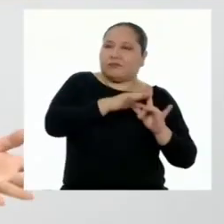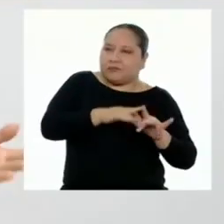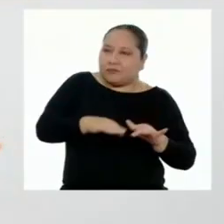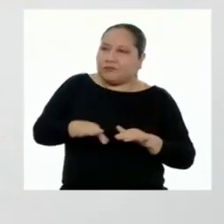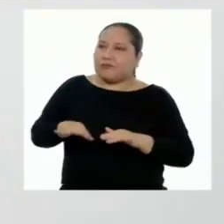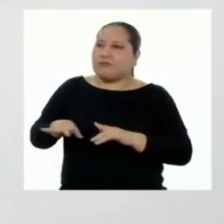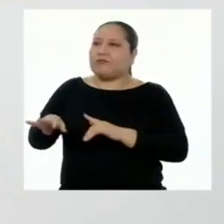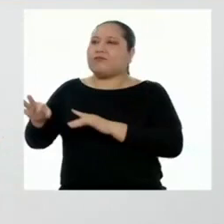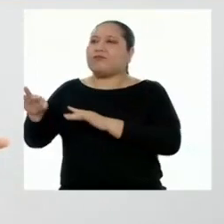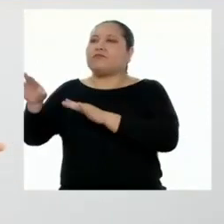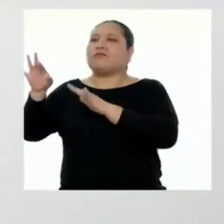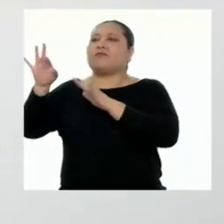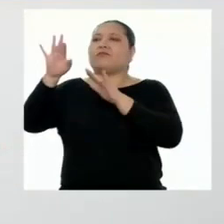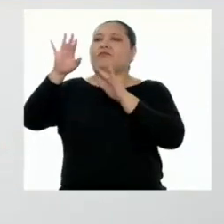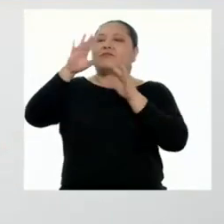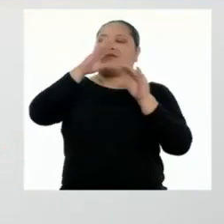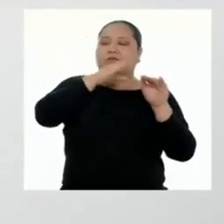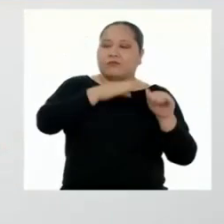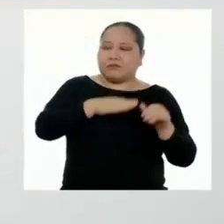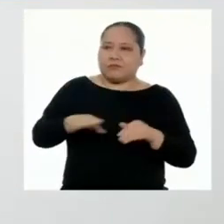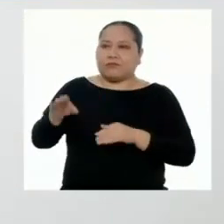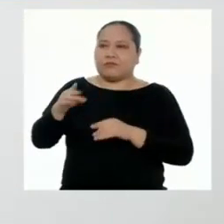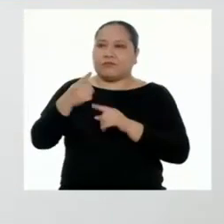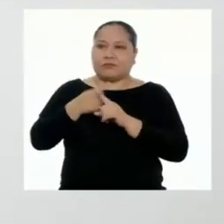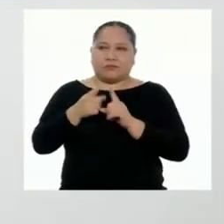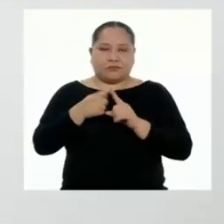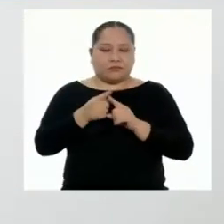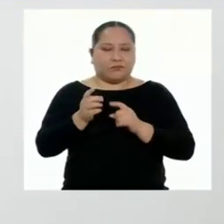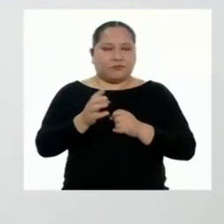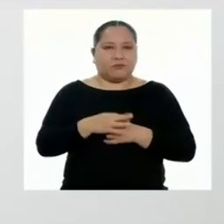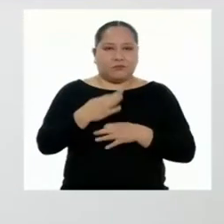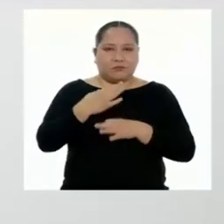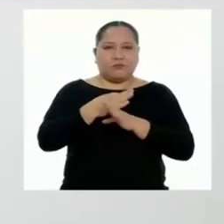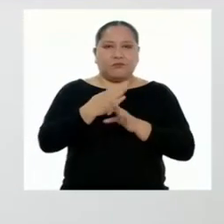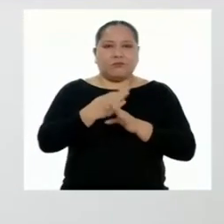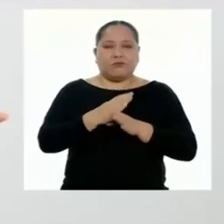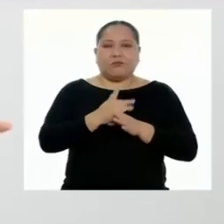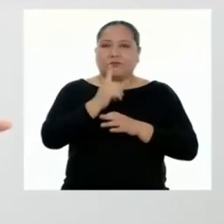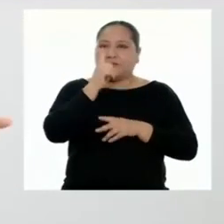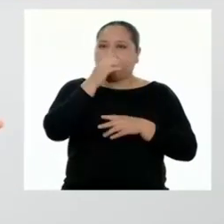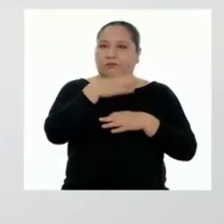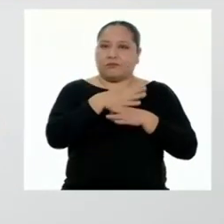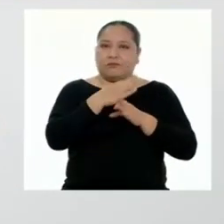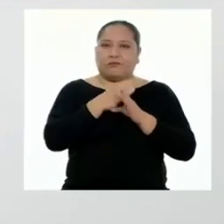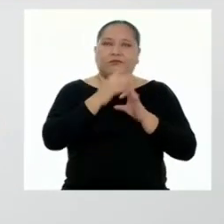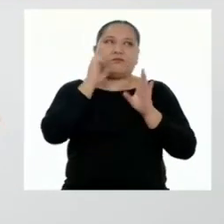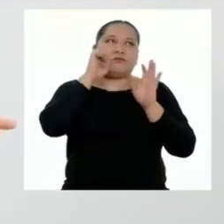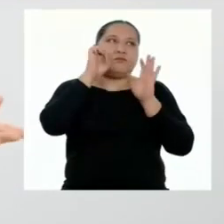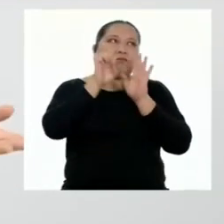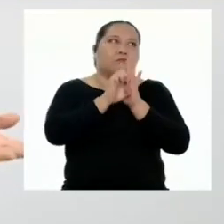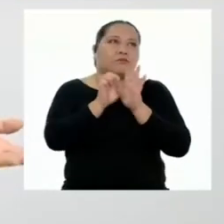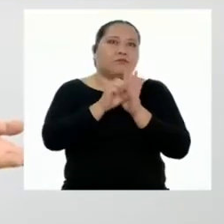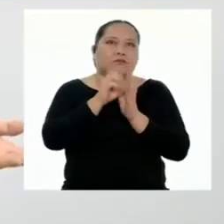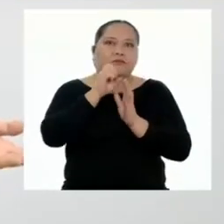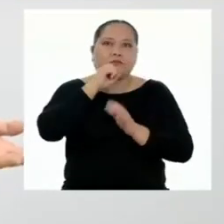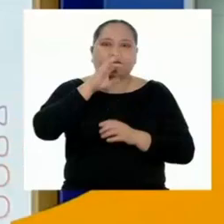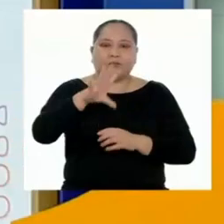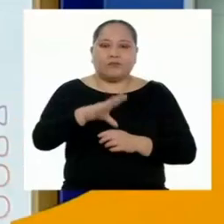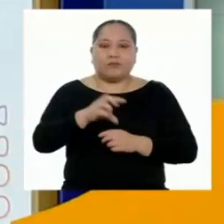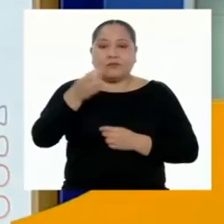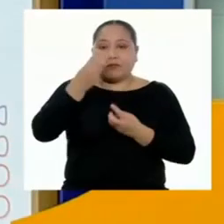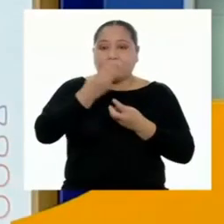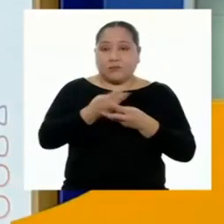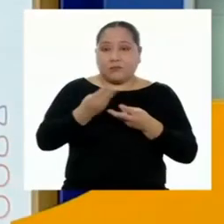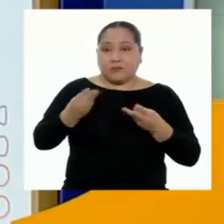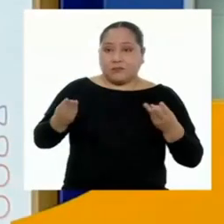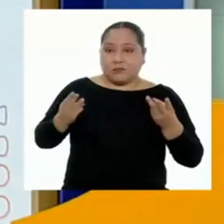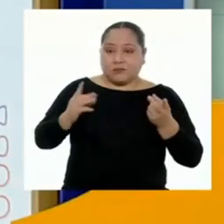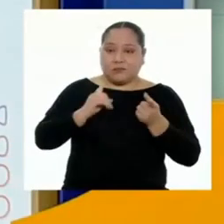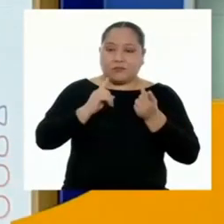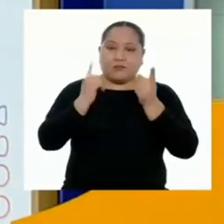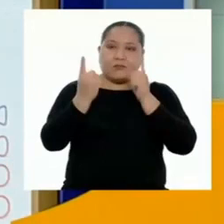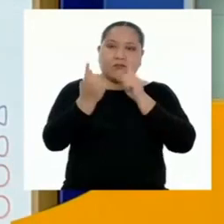rutas distintas a través de los ecosistemas. De alguna manera podemos decir que la materia se recicla.